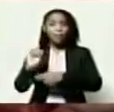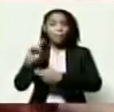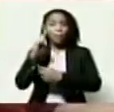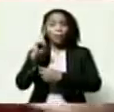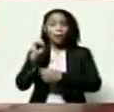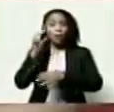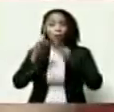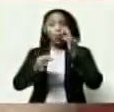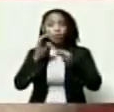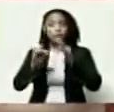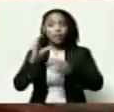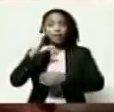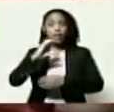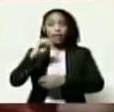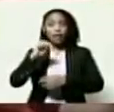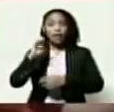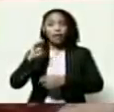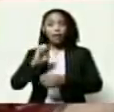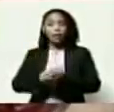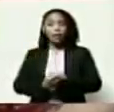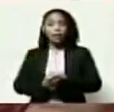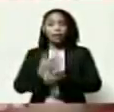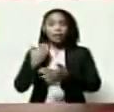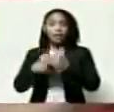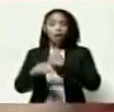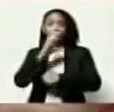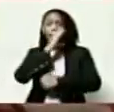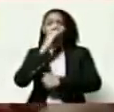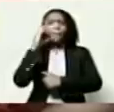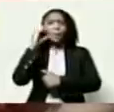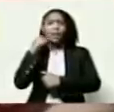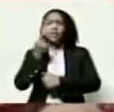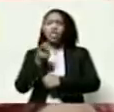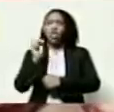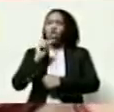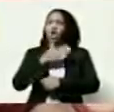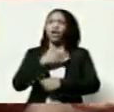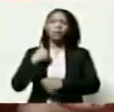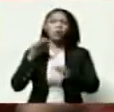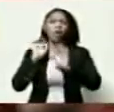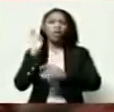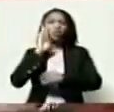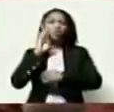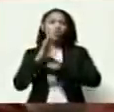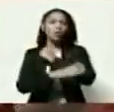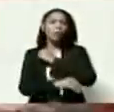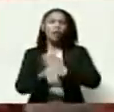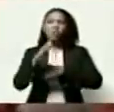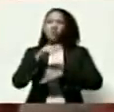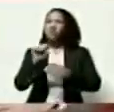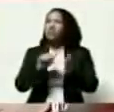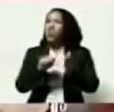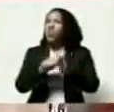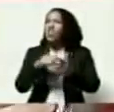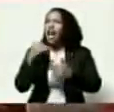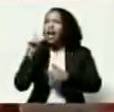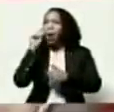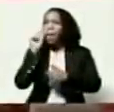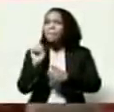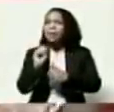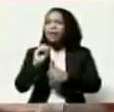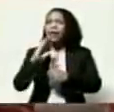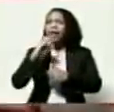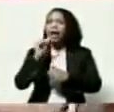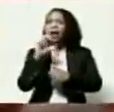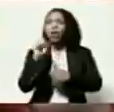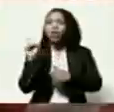en el CNE. Y salió Capriles diciendo, no queremos nada con corruptos. ¿Dónde está Juan Carlos Caldera ahorita? En el